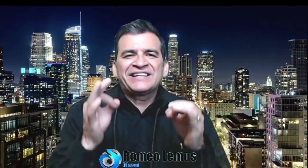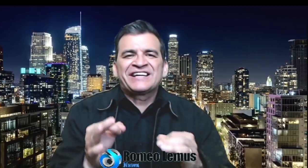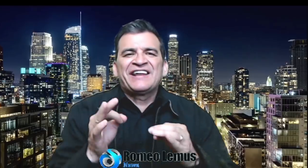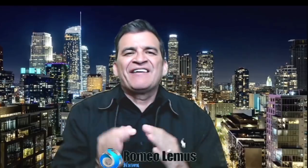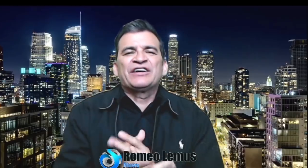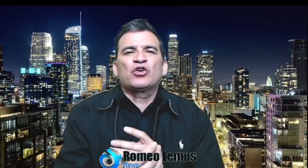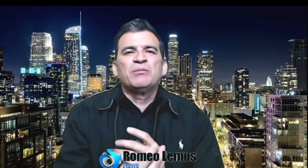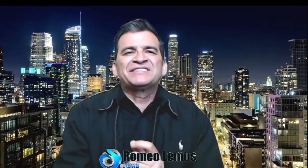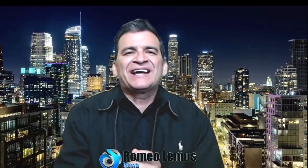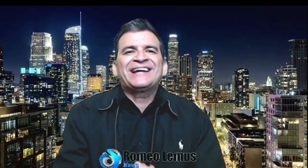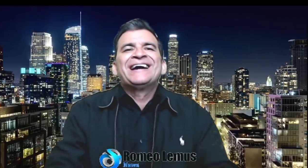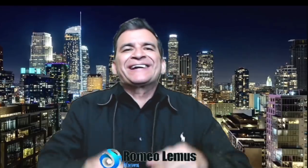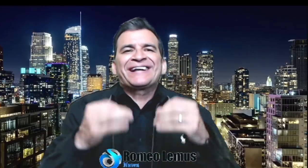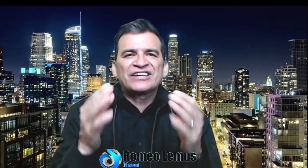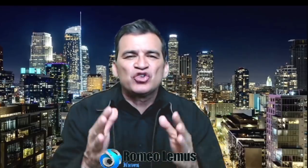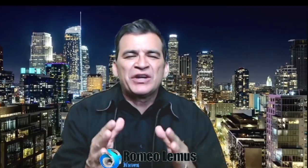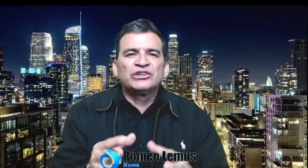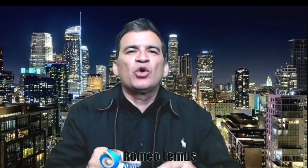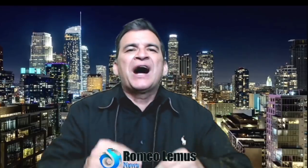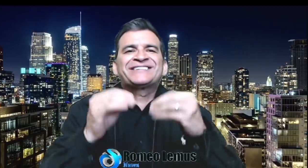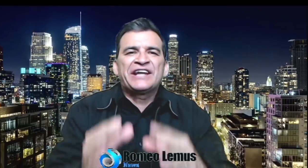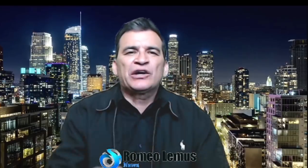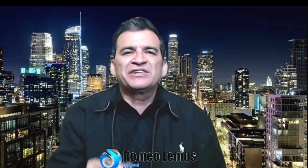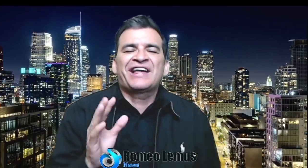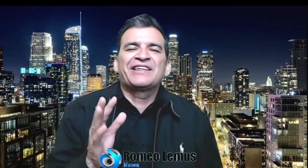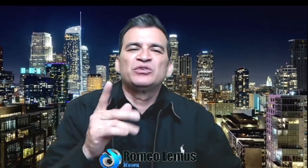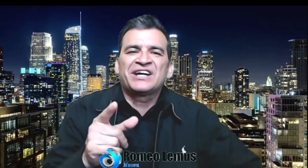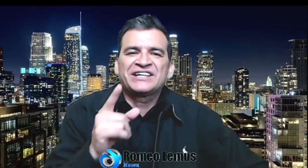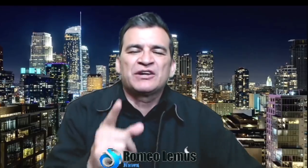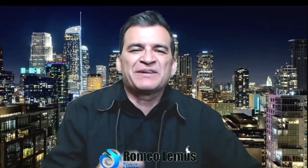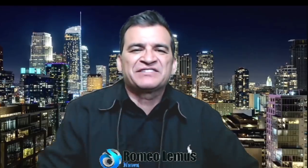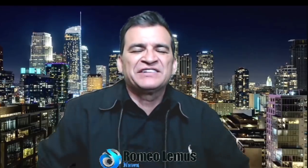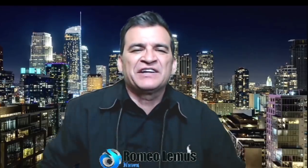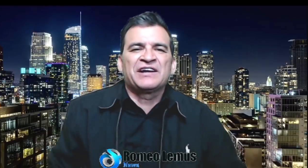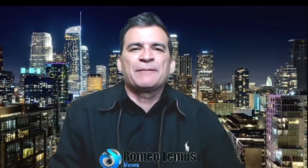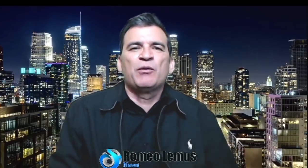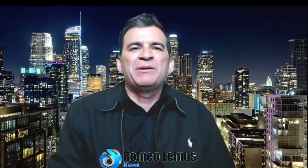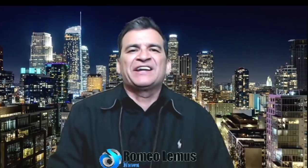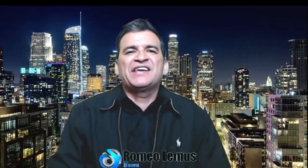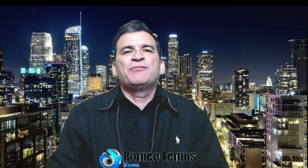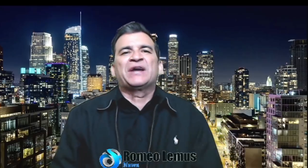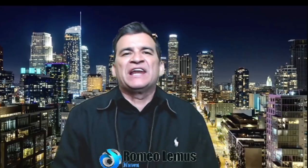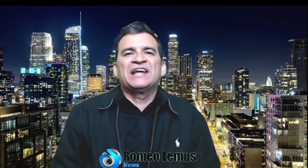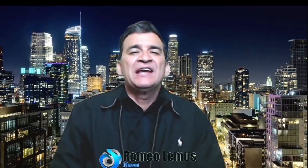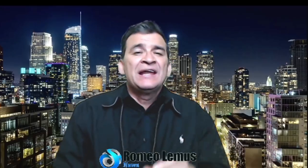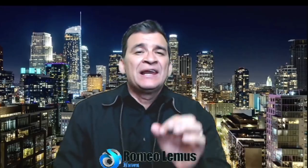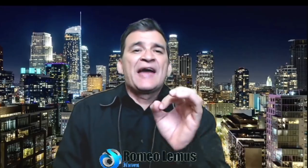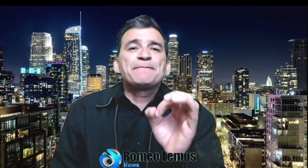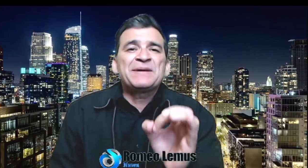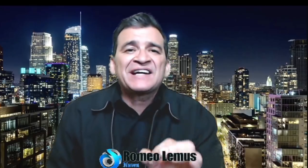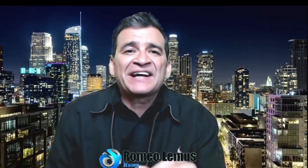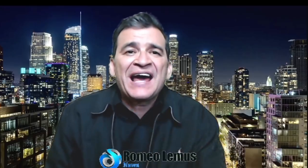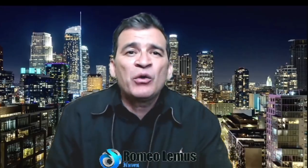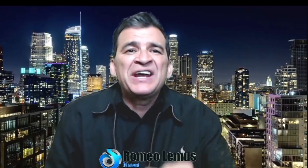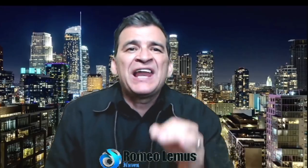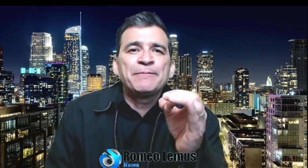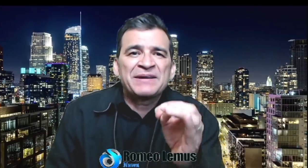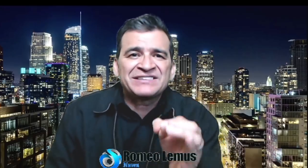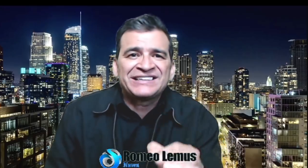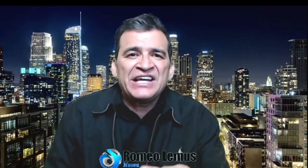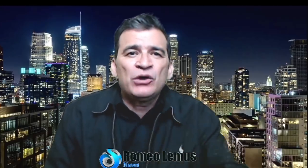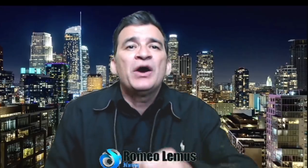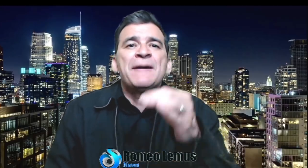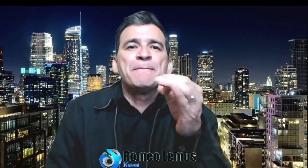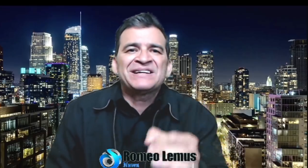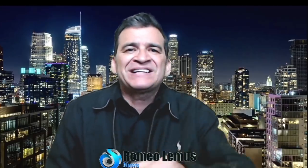antes que nada quiero comenzar reaccionando hacer eco de esta denuncia que hizo el presidente de la republica nadie bukele la empresa claro y la